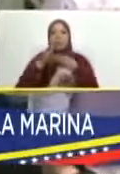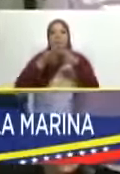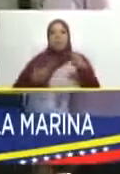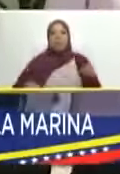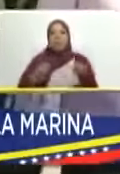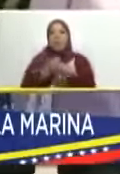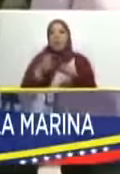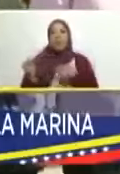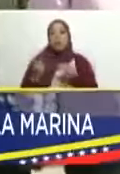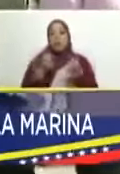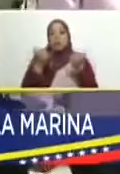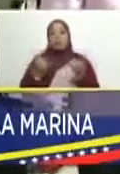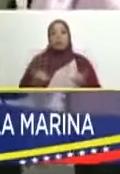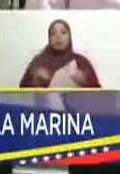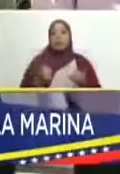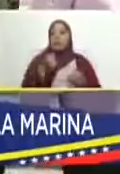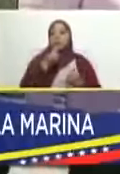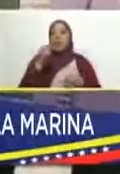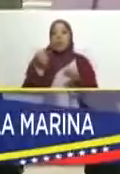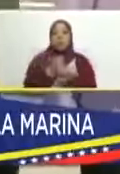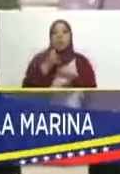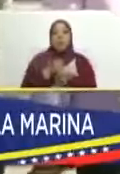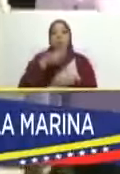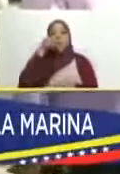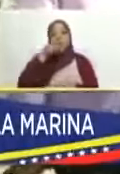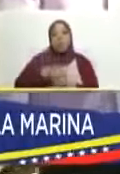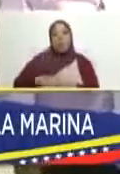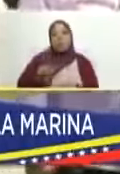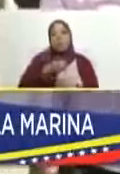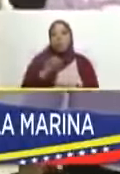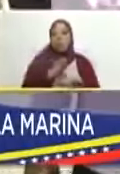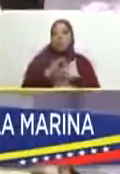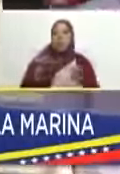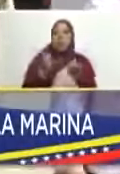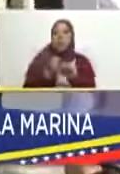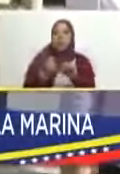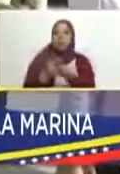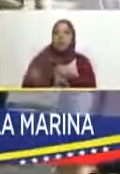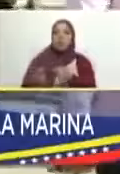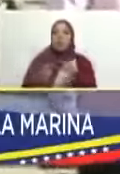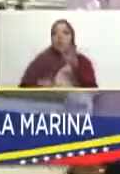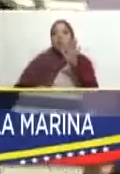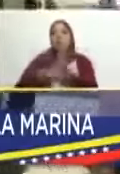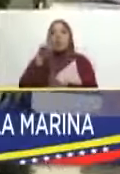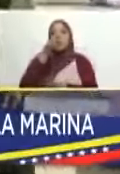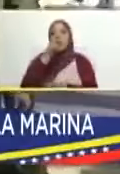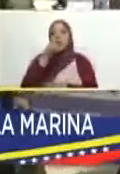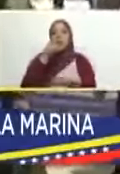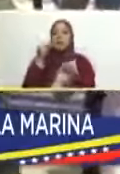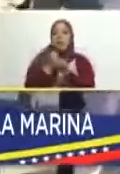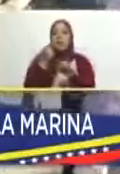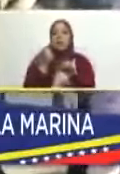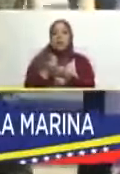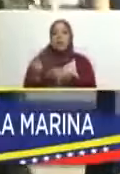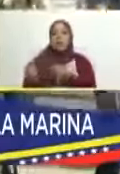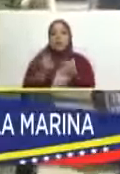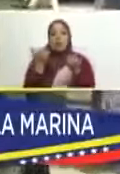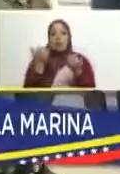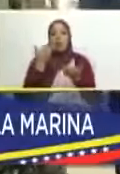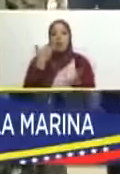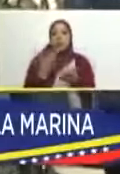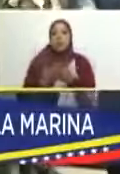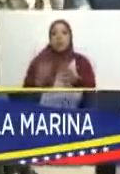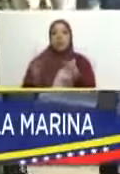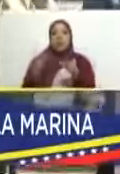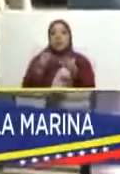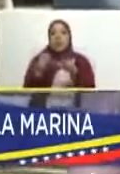y entregándole grandes obras al pueblo. Indetenible, indetenible la obra de la patria. Y